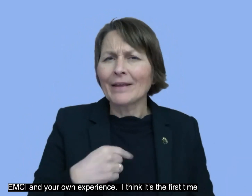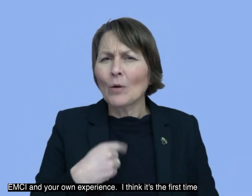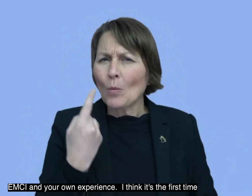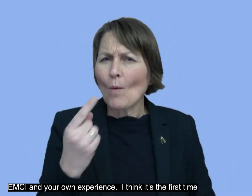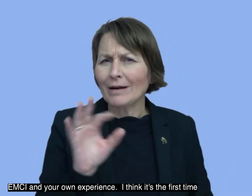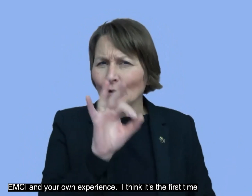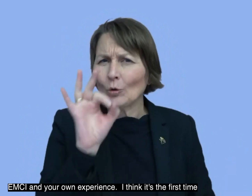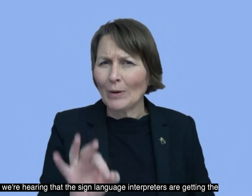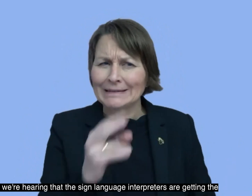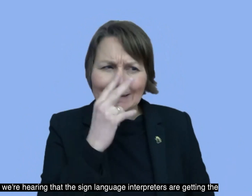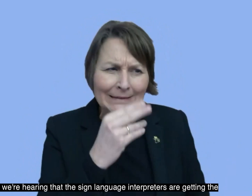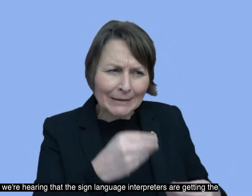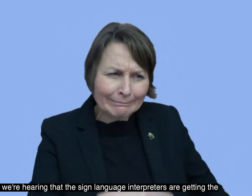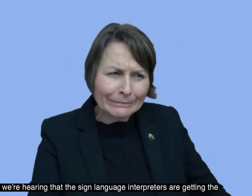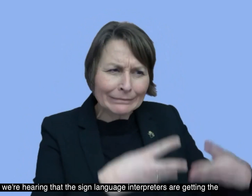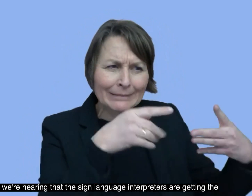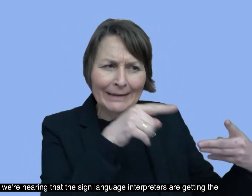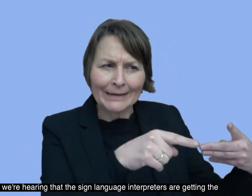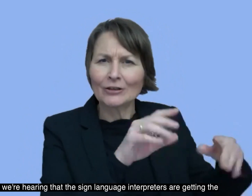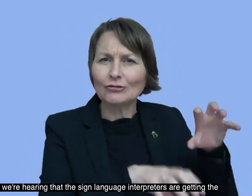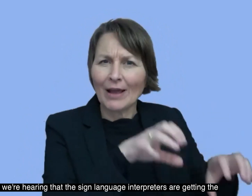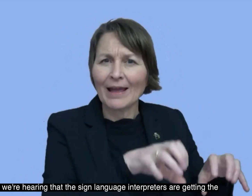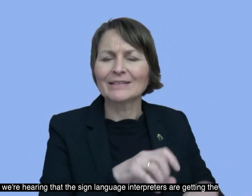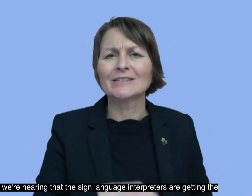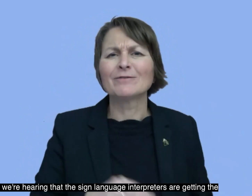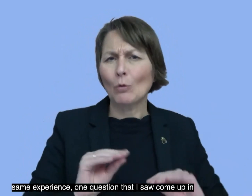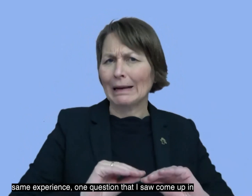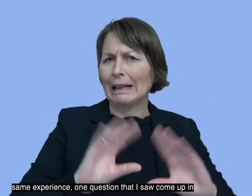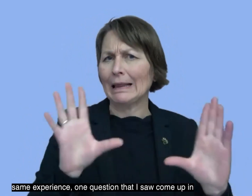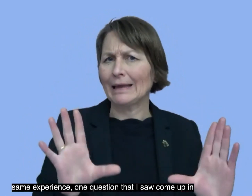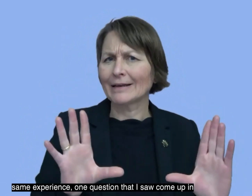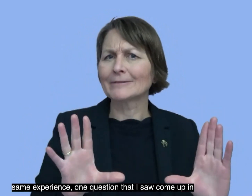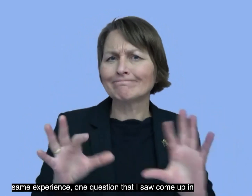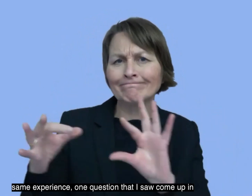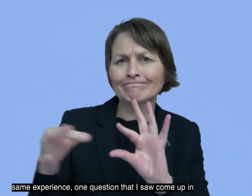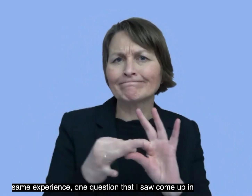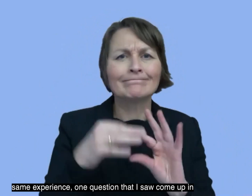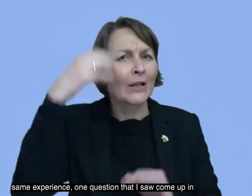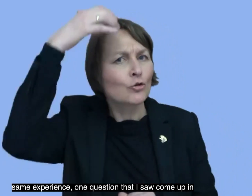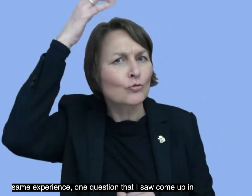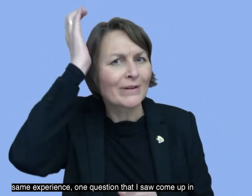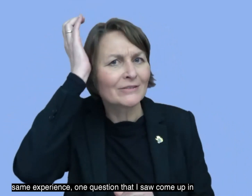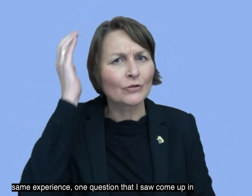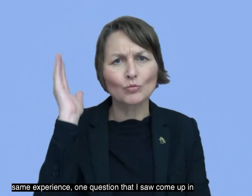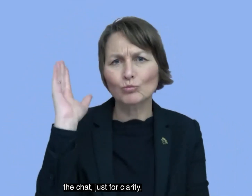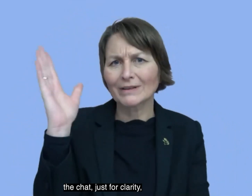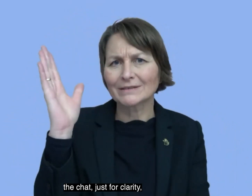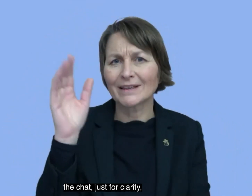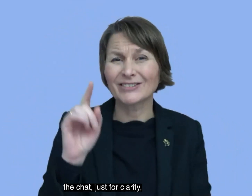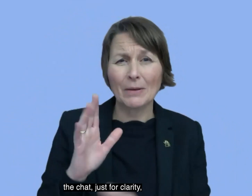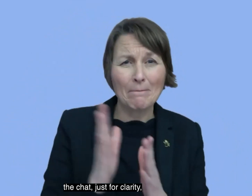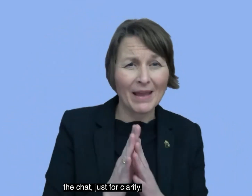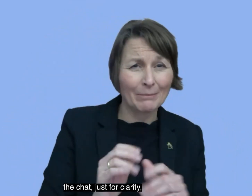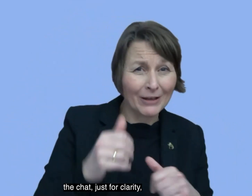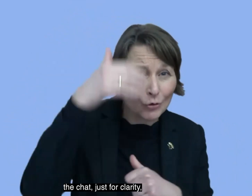Es la primera vez que escuchamos la experiencia de un intérprete de lenguas de signos. Ahora,